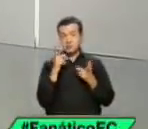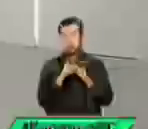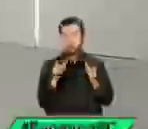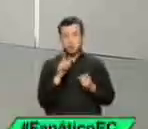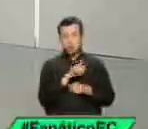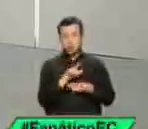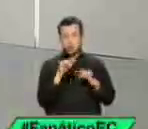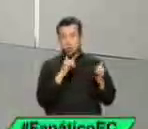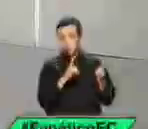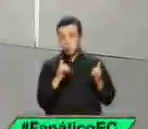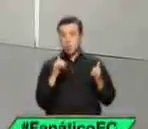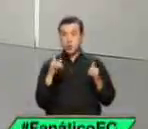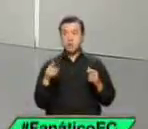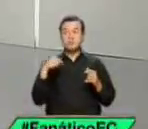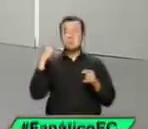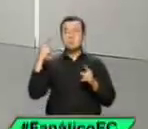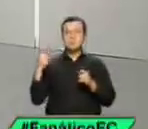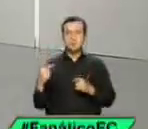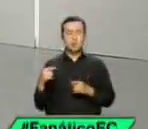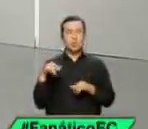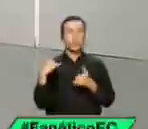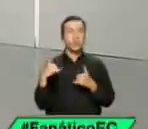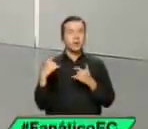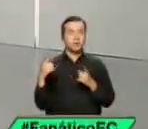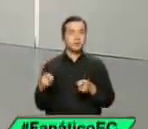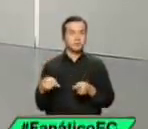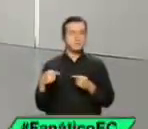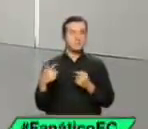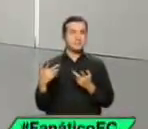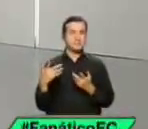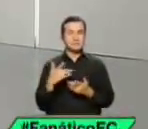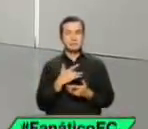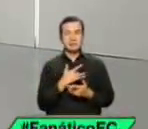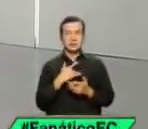protagonistas en la expectativa que genera este encuentro, como ya lo hemos dicho, con sabor a clásico nacional.